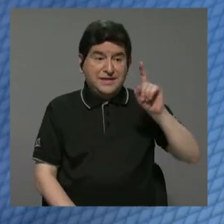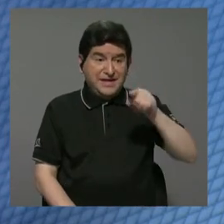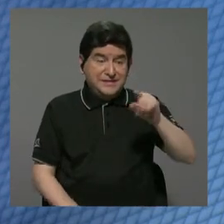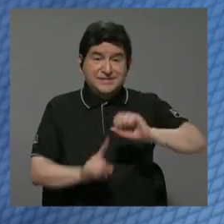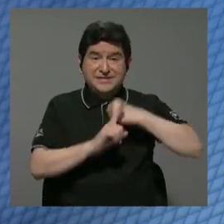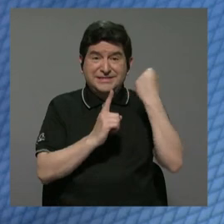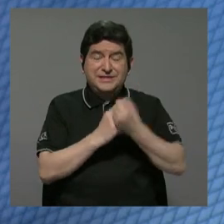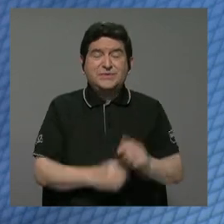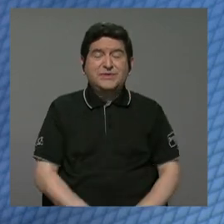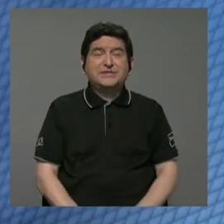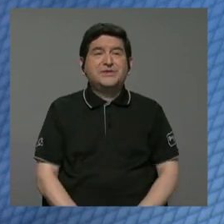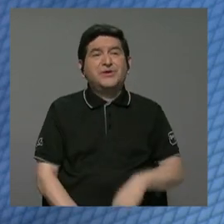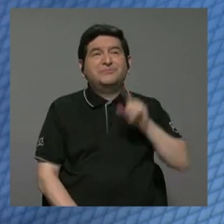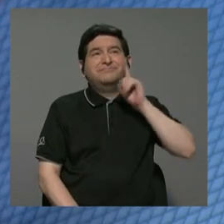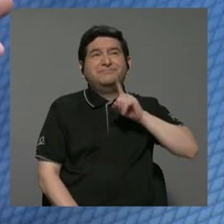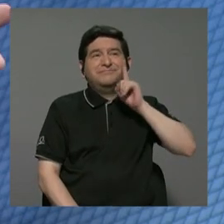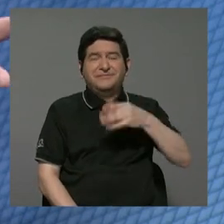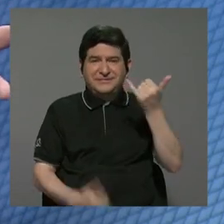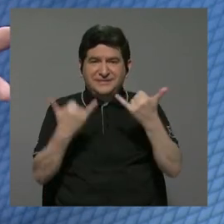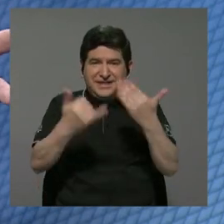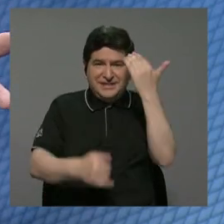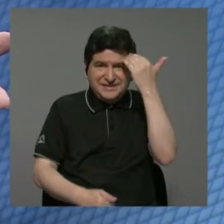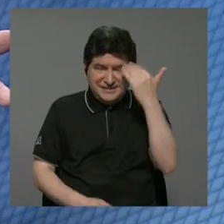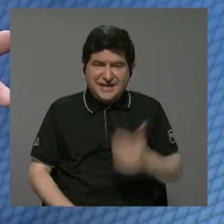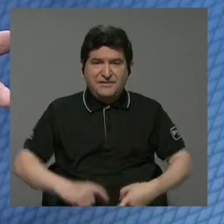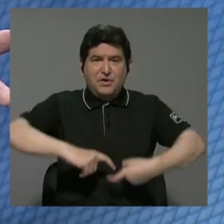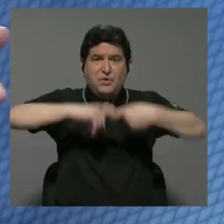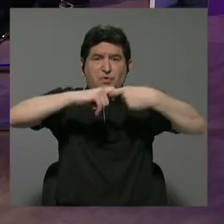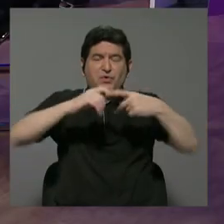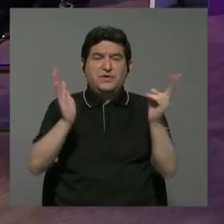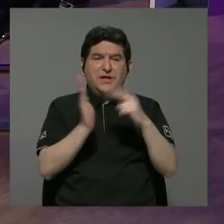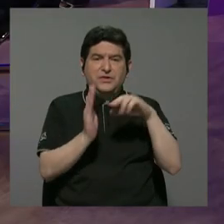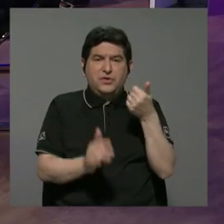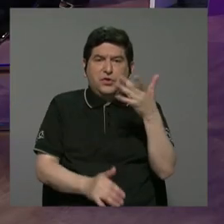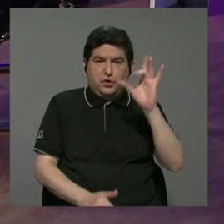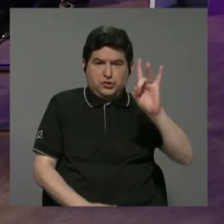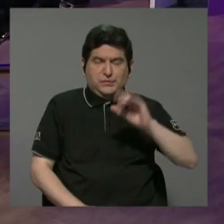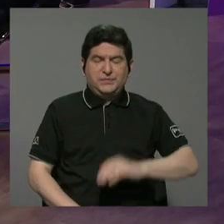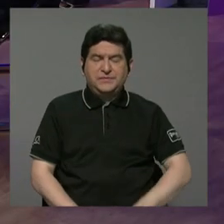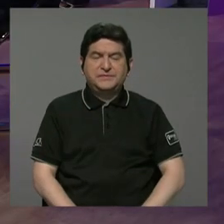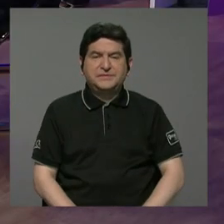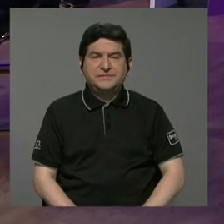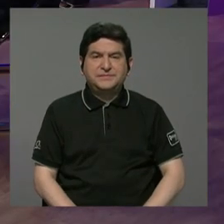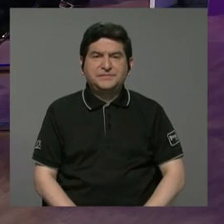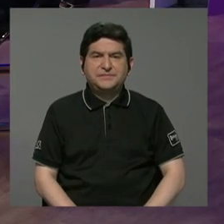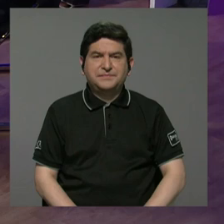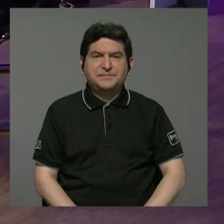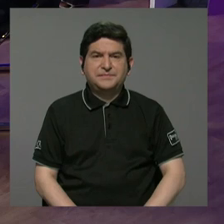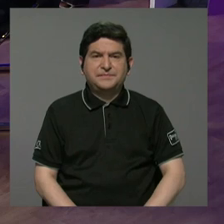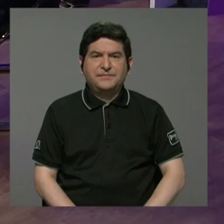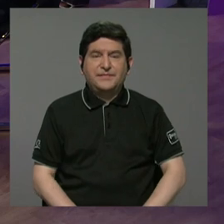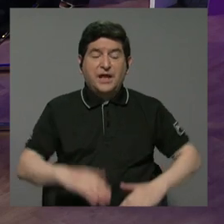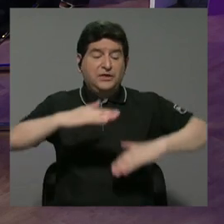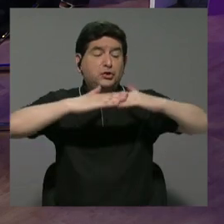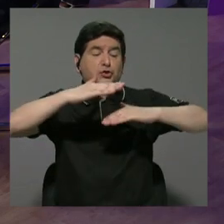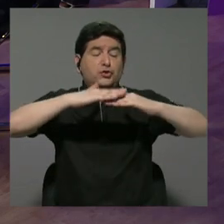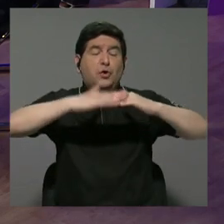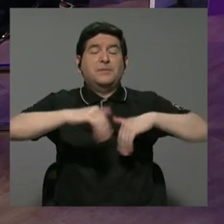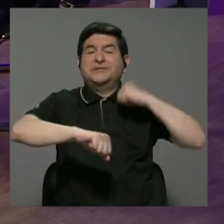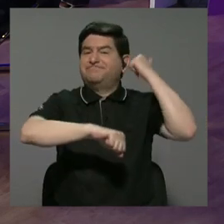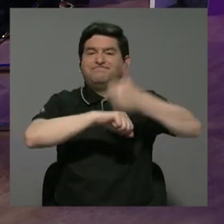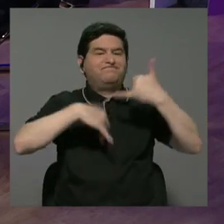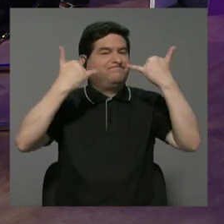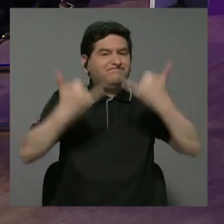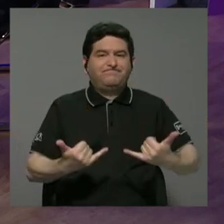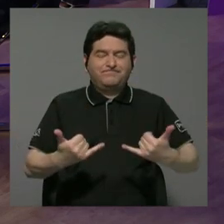mítico, se sabe que ya están congelados desde el año 2018, que no, los topes también están establecidos